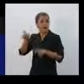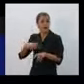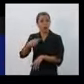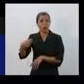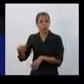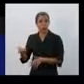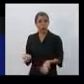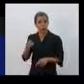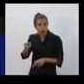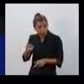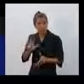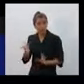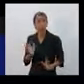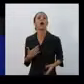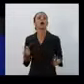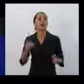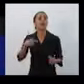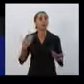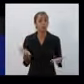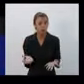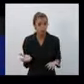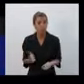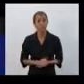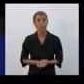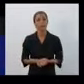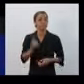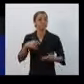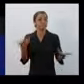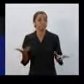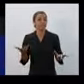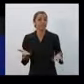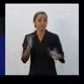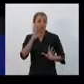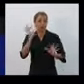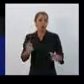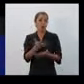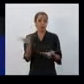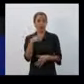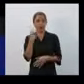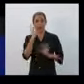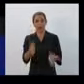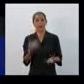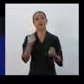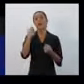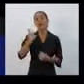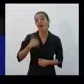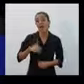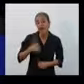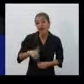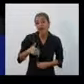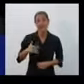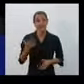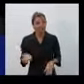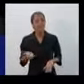que causó con esto hizo lo que era razonable que iba a pasar la argentina es un país que